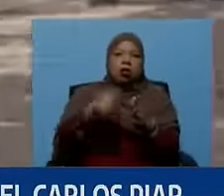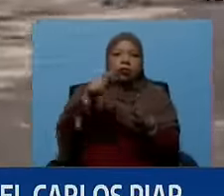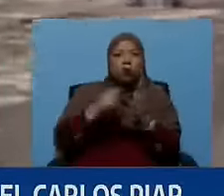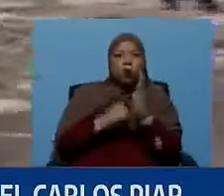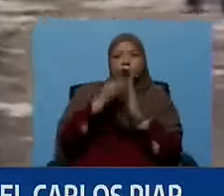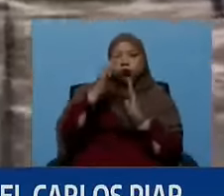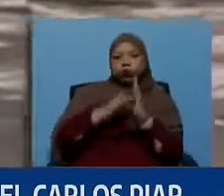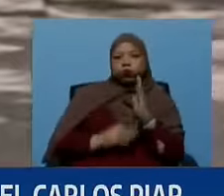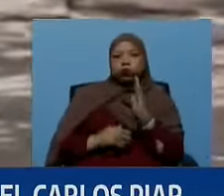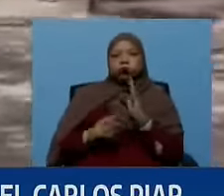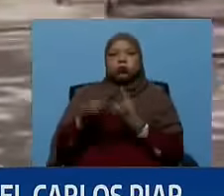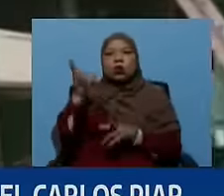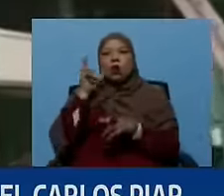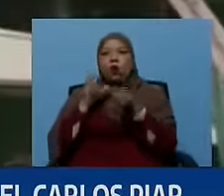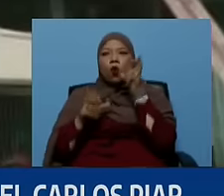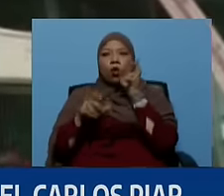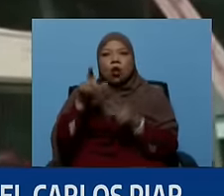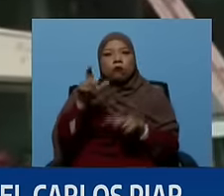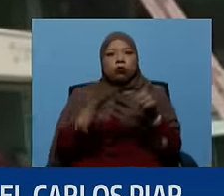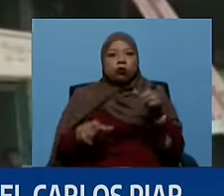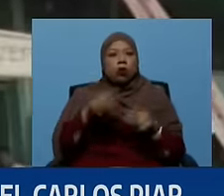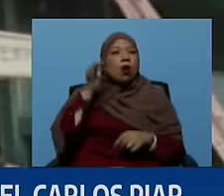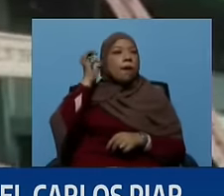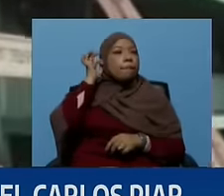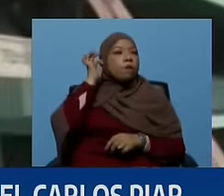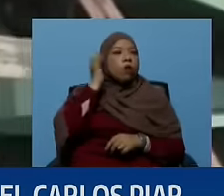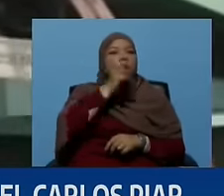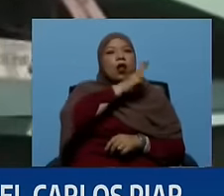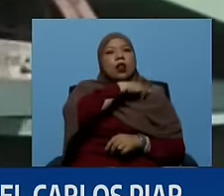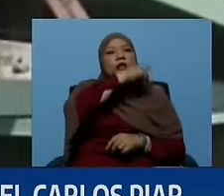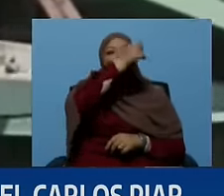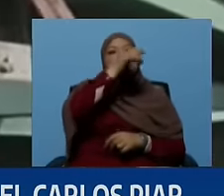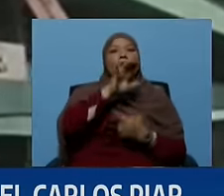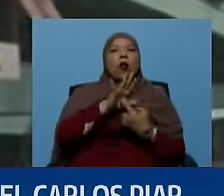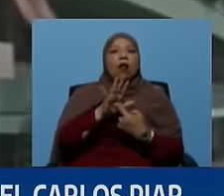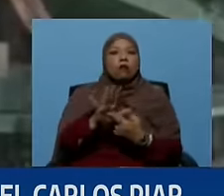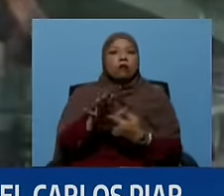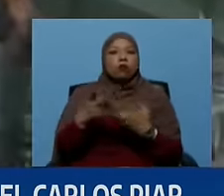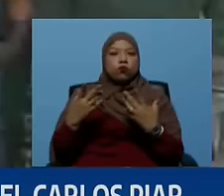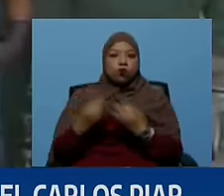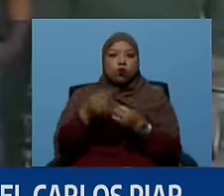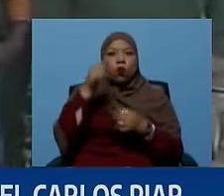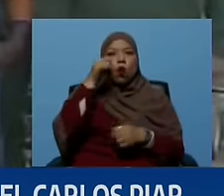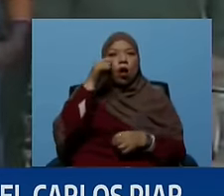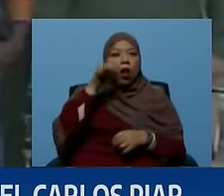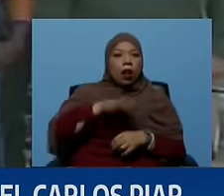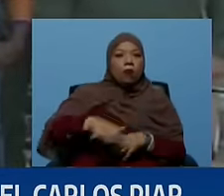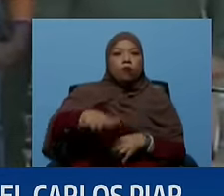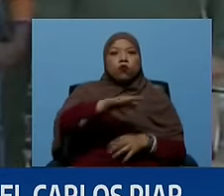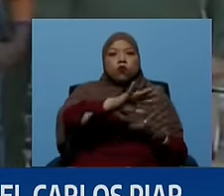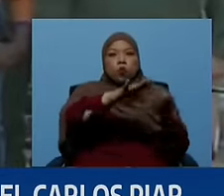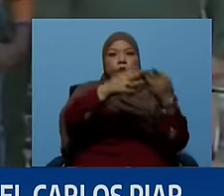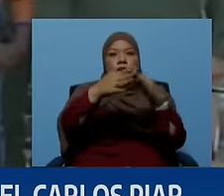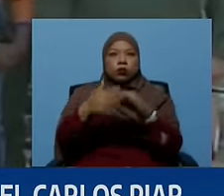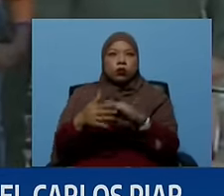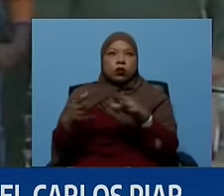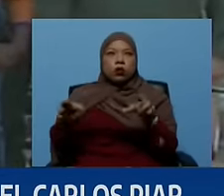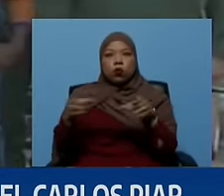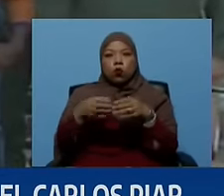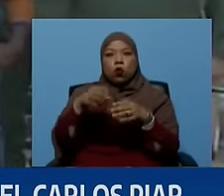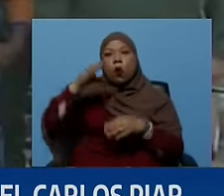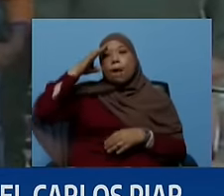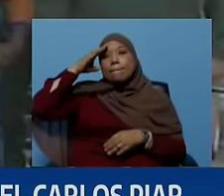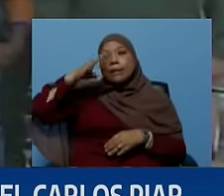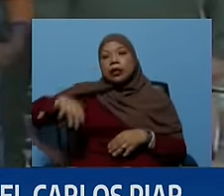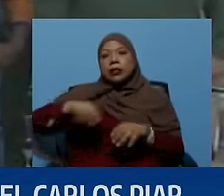de que escuchemos de la directora del plantel que es la que ha estado al frente junto al poder popular la Fuerza Armada en perfecta